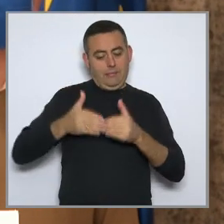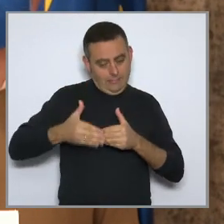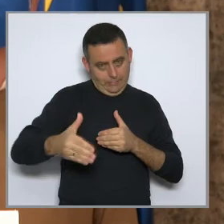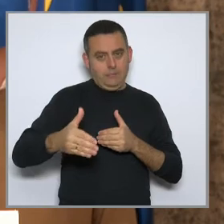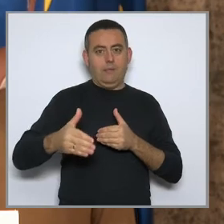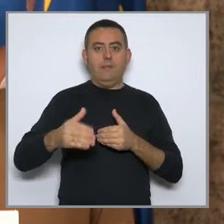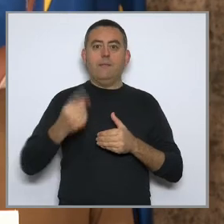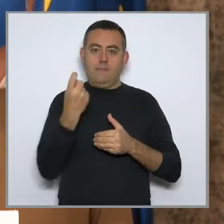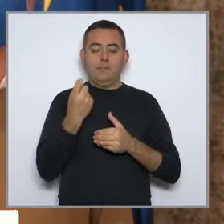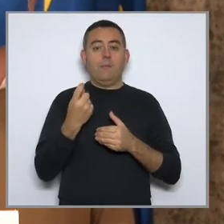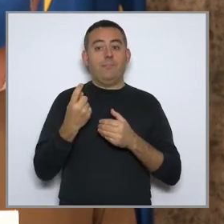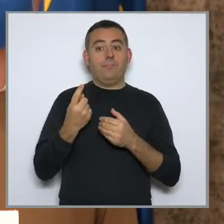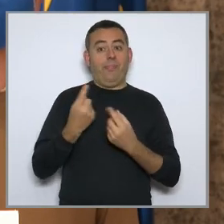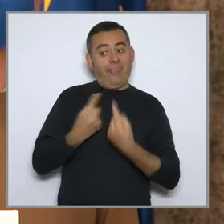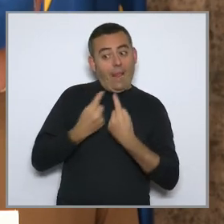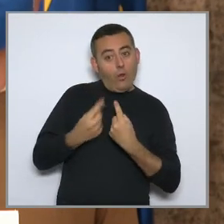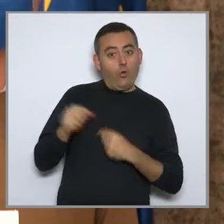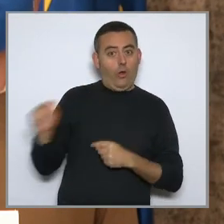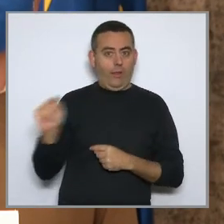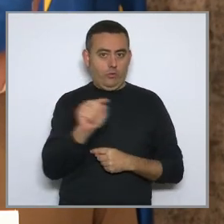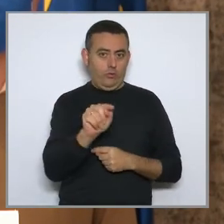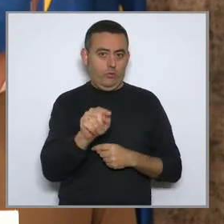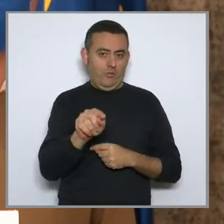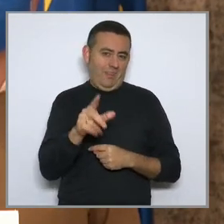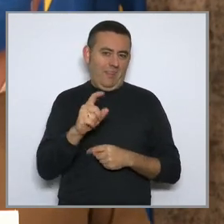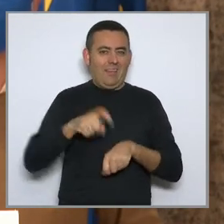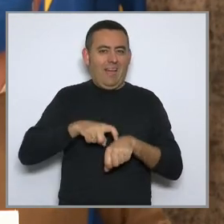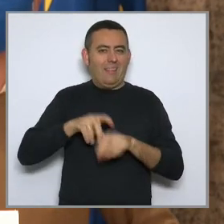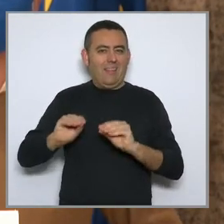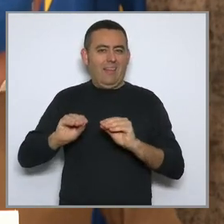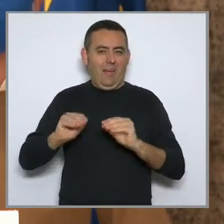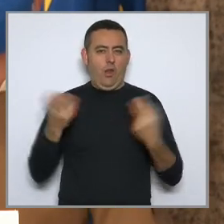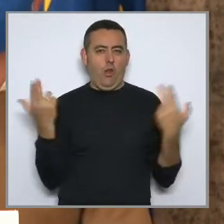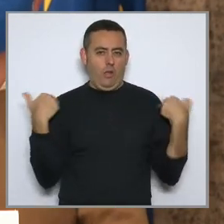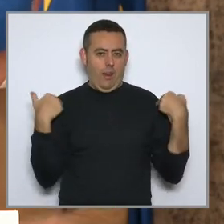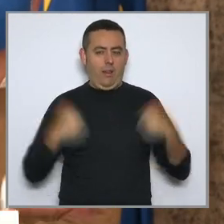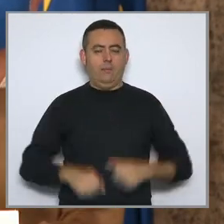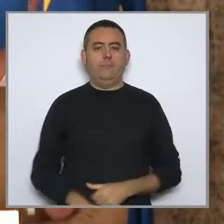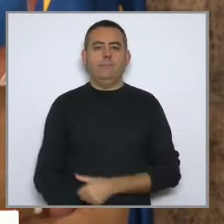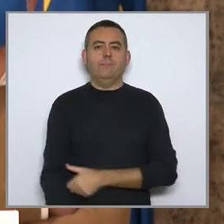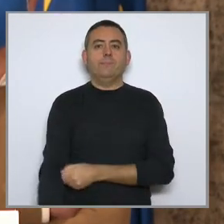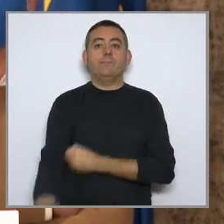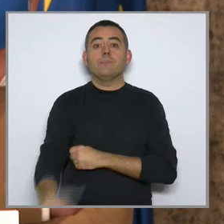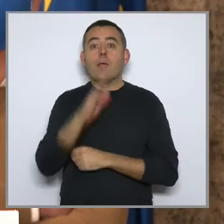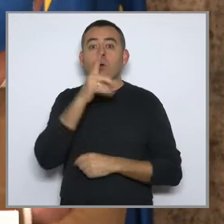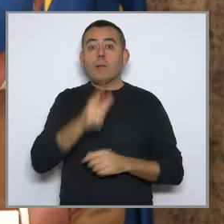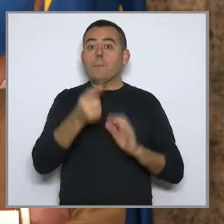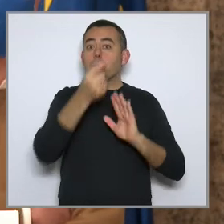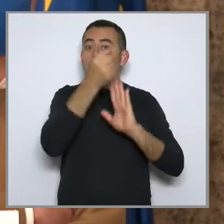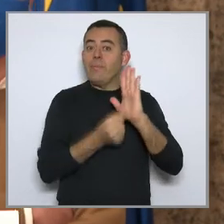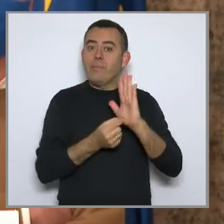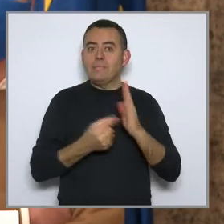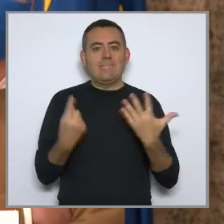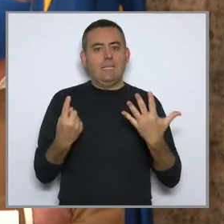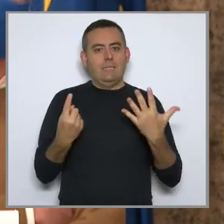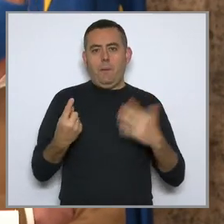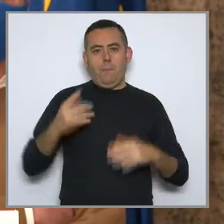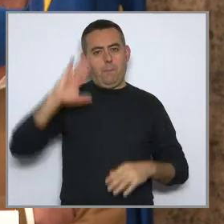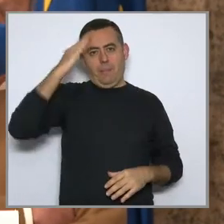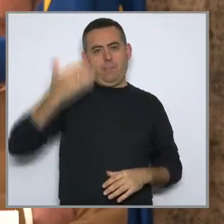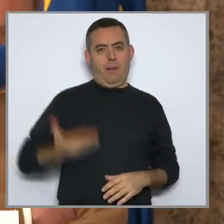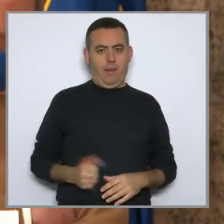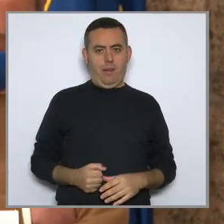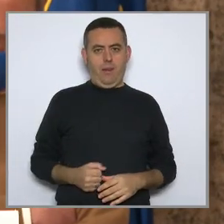con estas instituciones de carácter local. Destaco las seis medidas principales. La